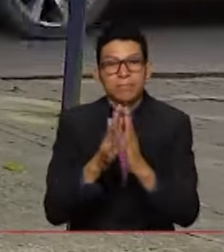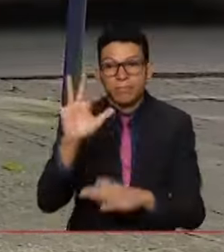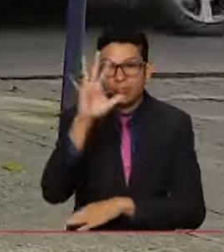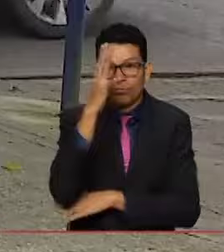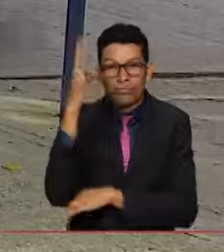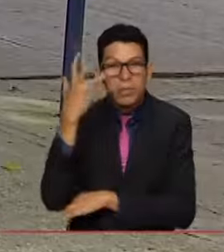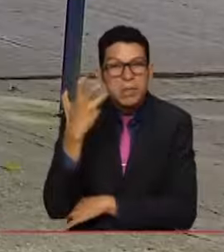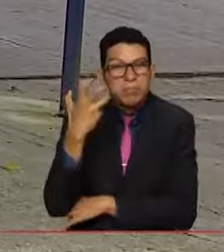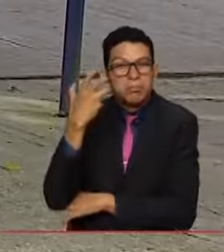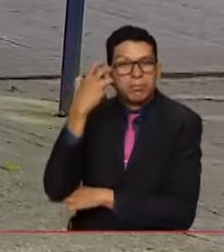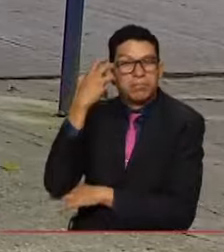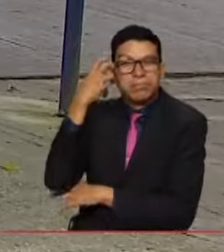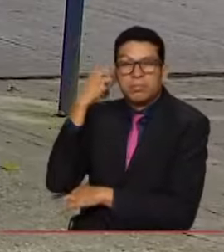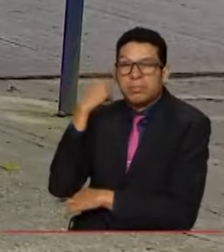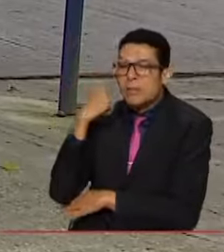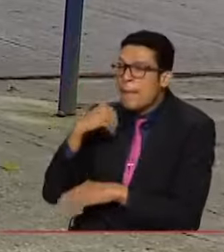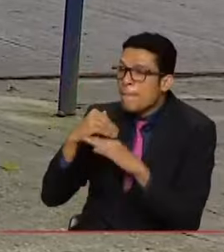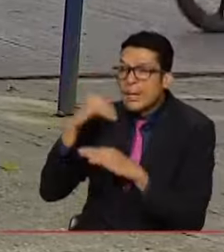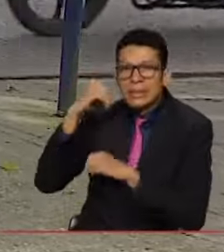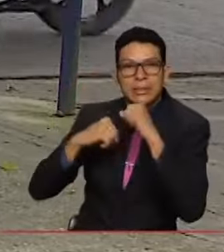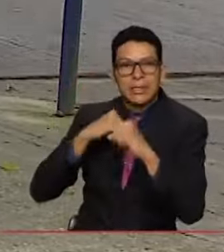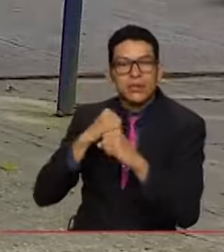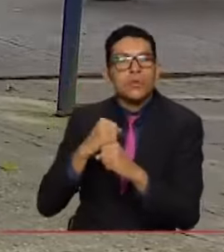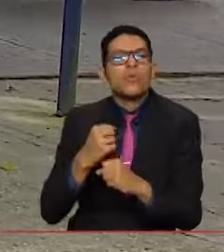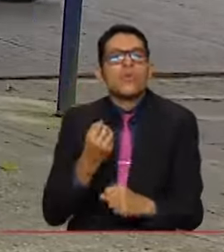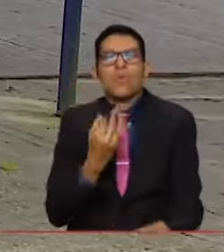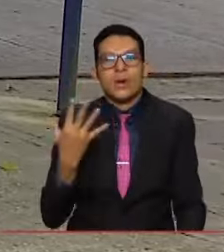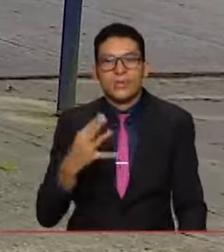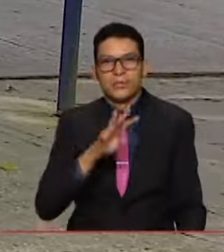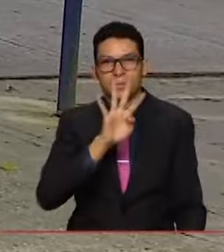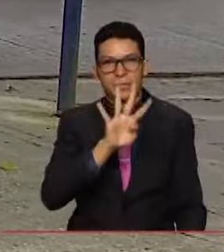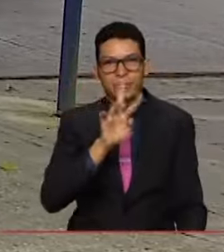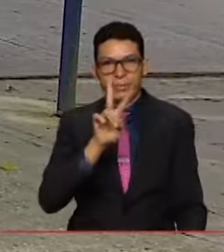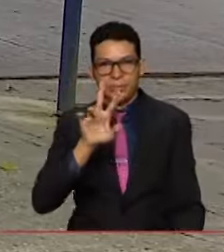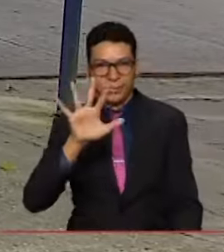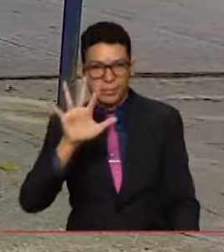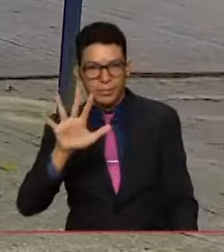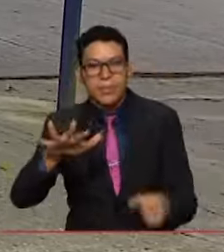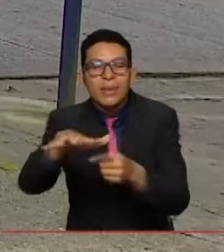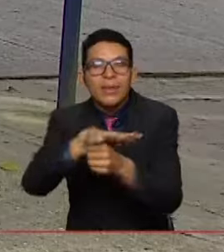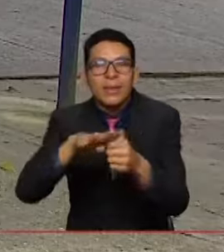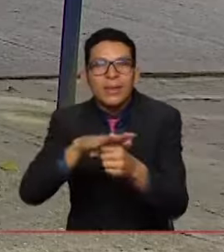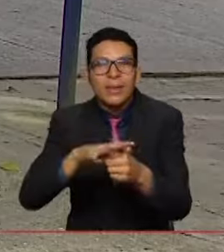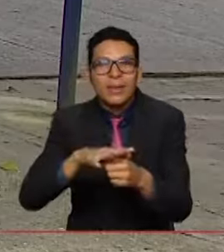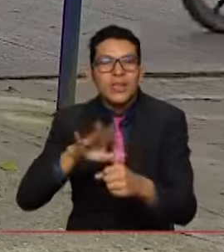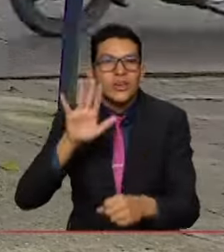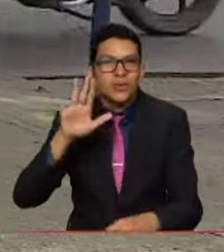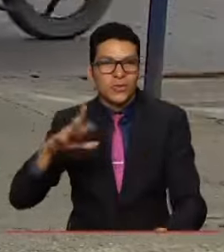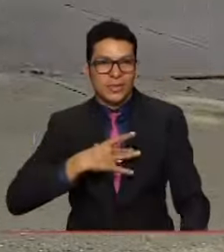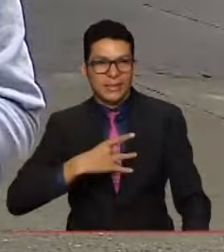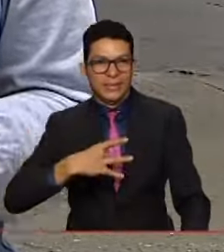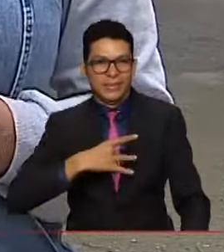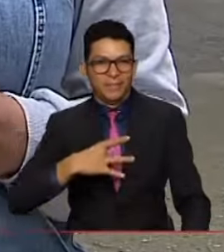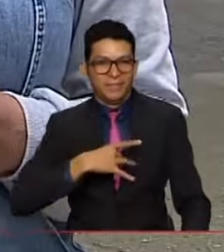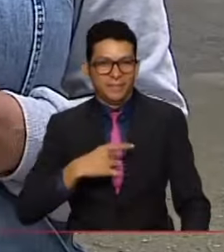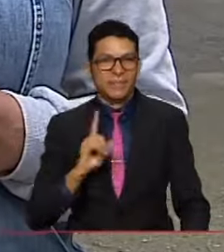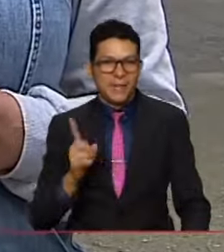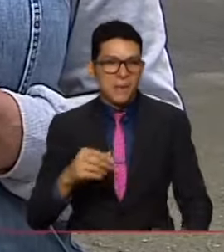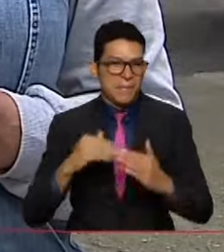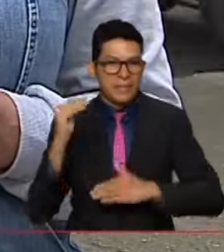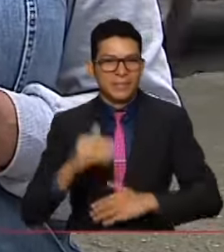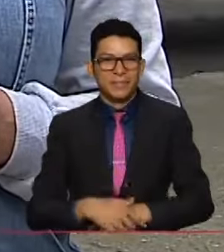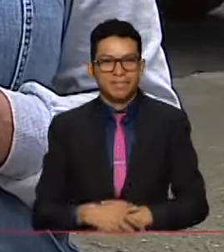más antigua de Santiago de Cali tiene 425 años y está ubicada en el barrio San Fernando. Es toda la información desde